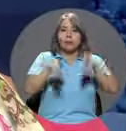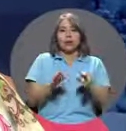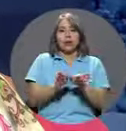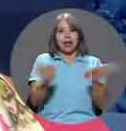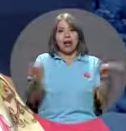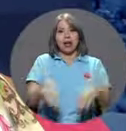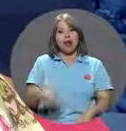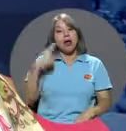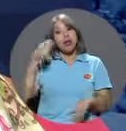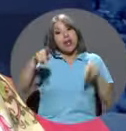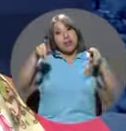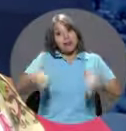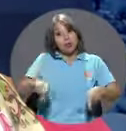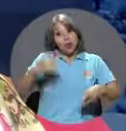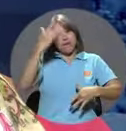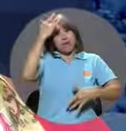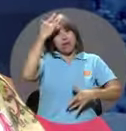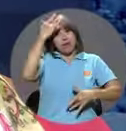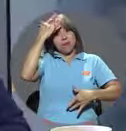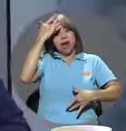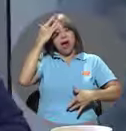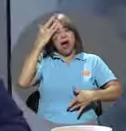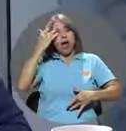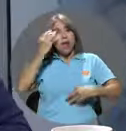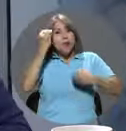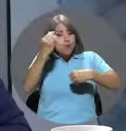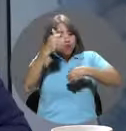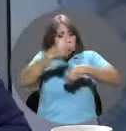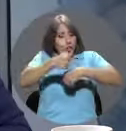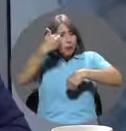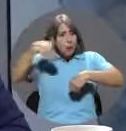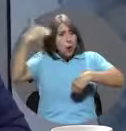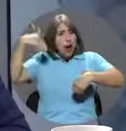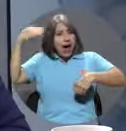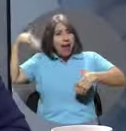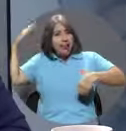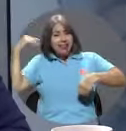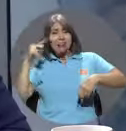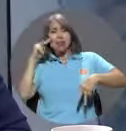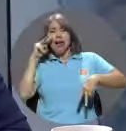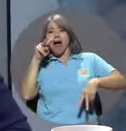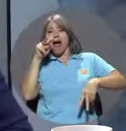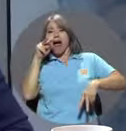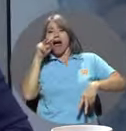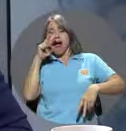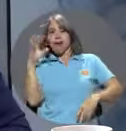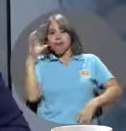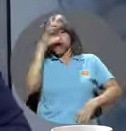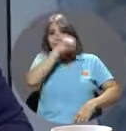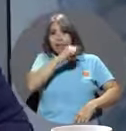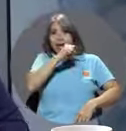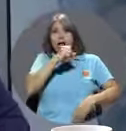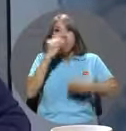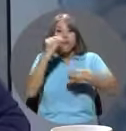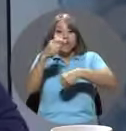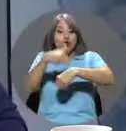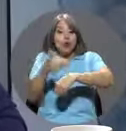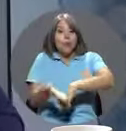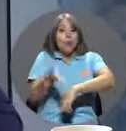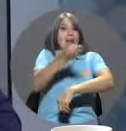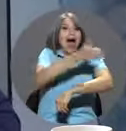empieza a mostrar signos, algunos signos, mucho tiempo antes, incluso tal vez que lo verbalice, ¿verdad? De que diga que